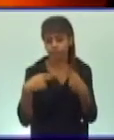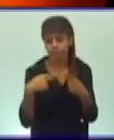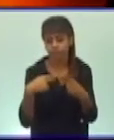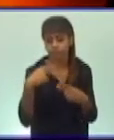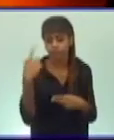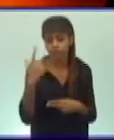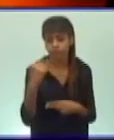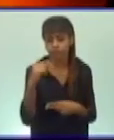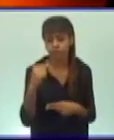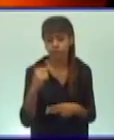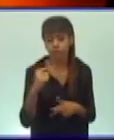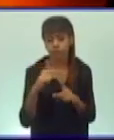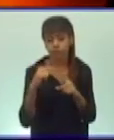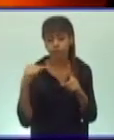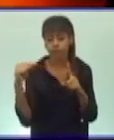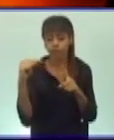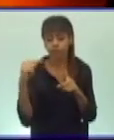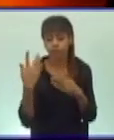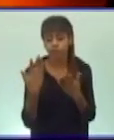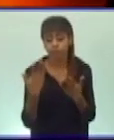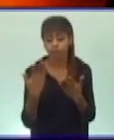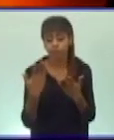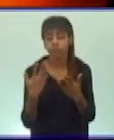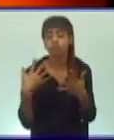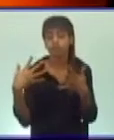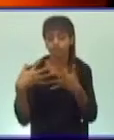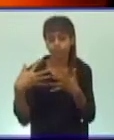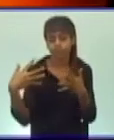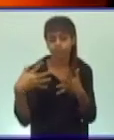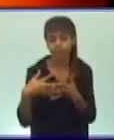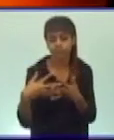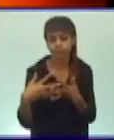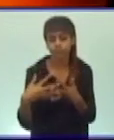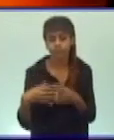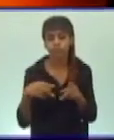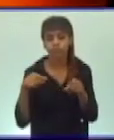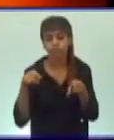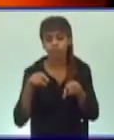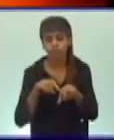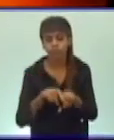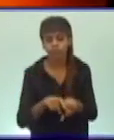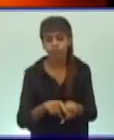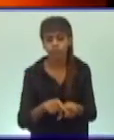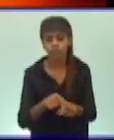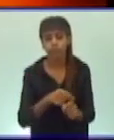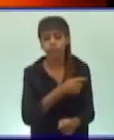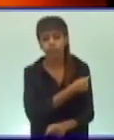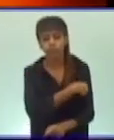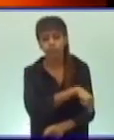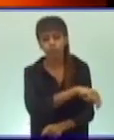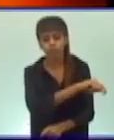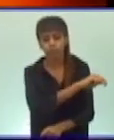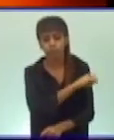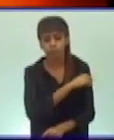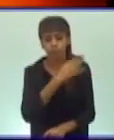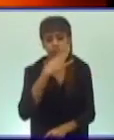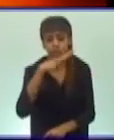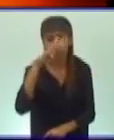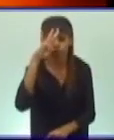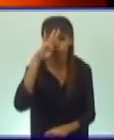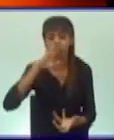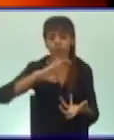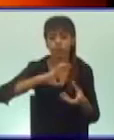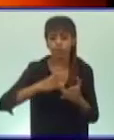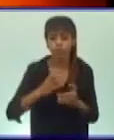actividades y en específico lo relacionado con la unidad del pueblo, es decir, la formación